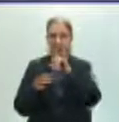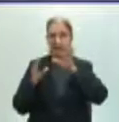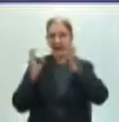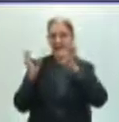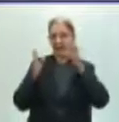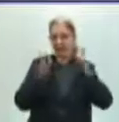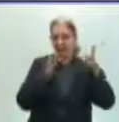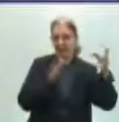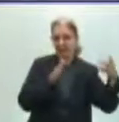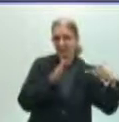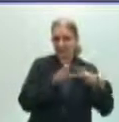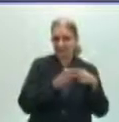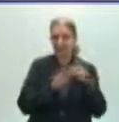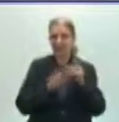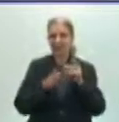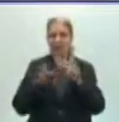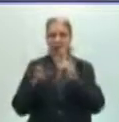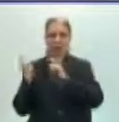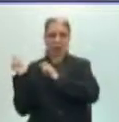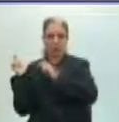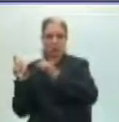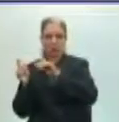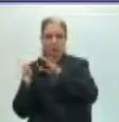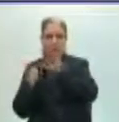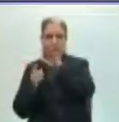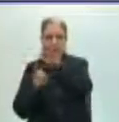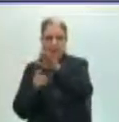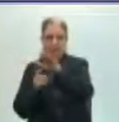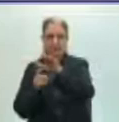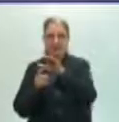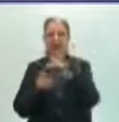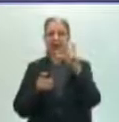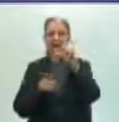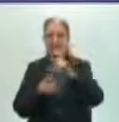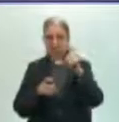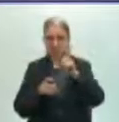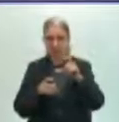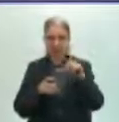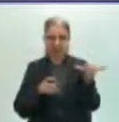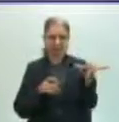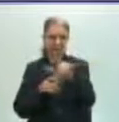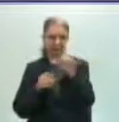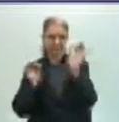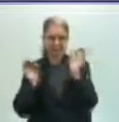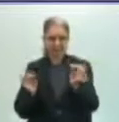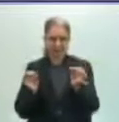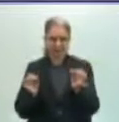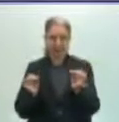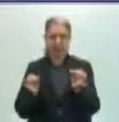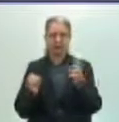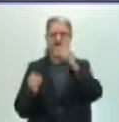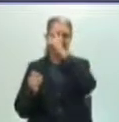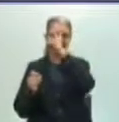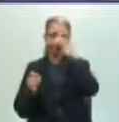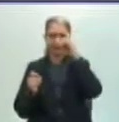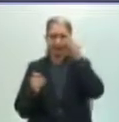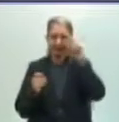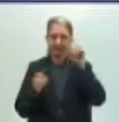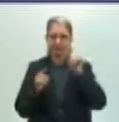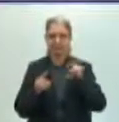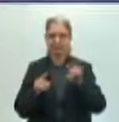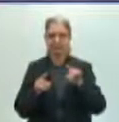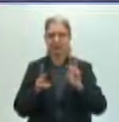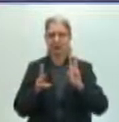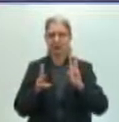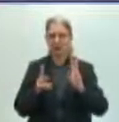se corresponde con los del equipo de Santi Espíritu. ¿Cuántos jonrones conectó